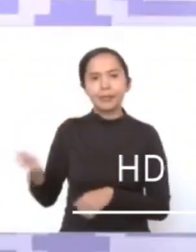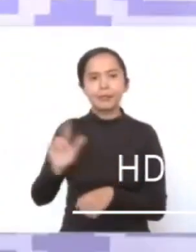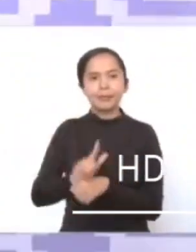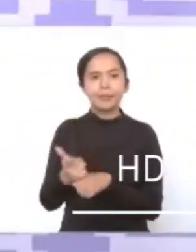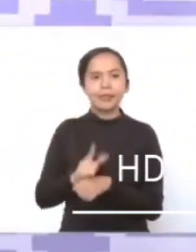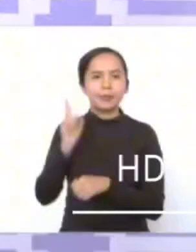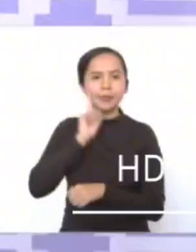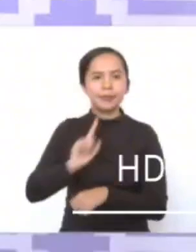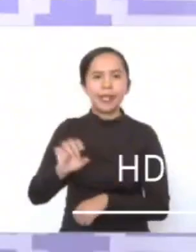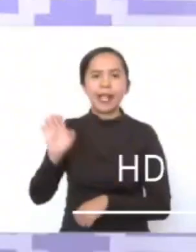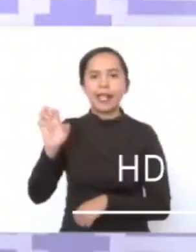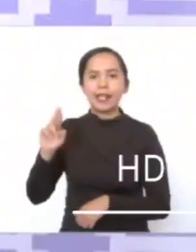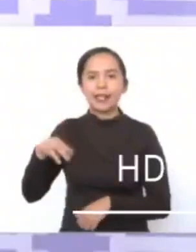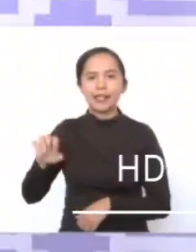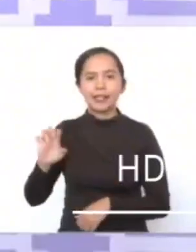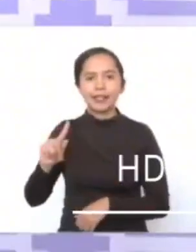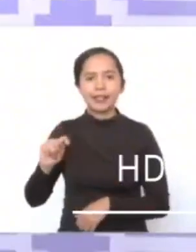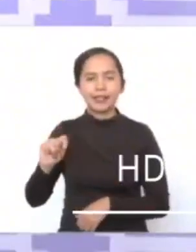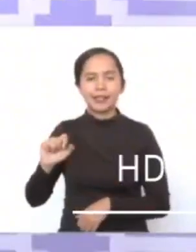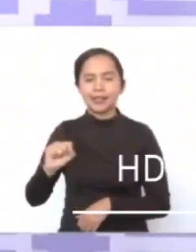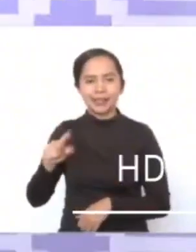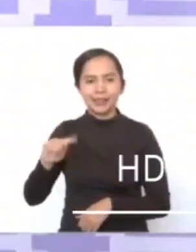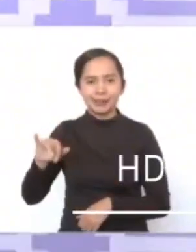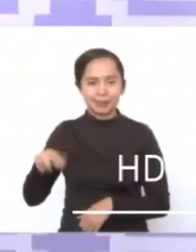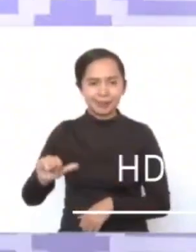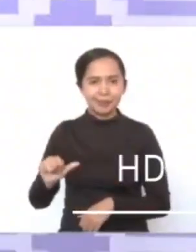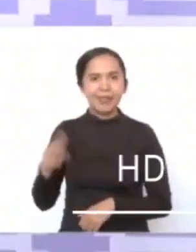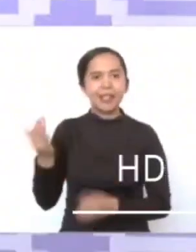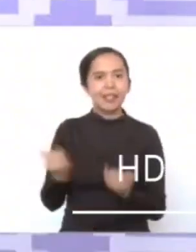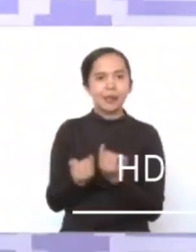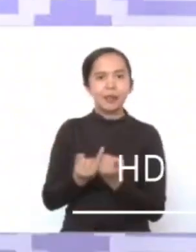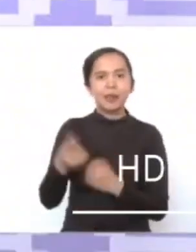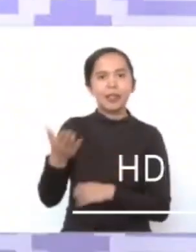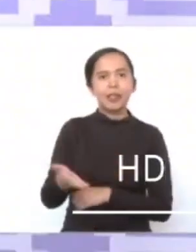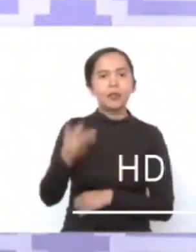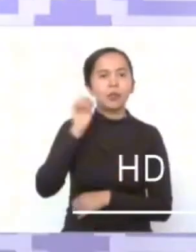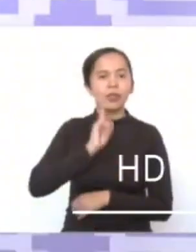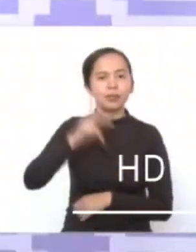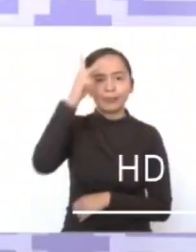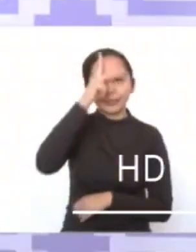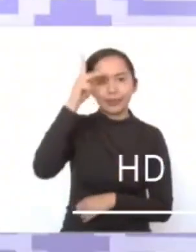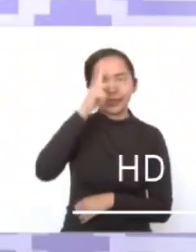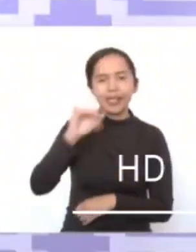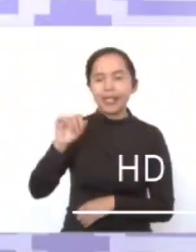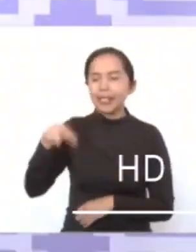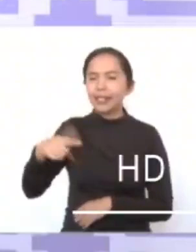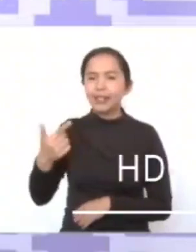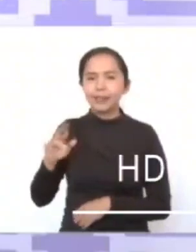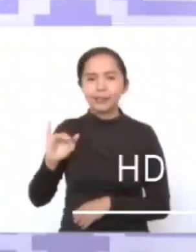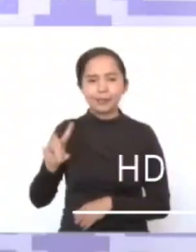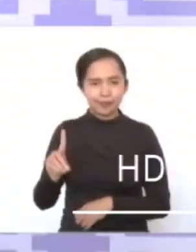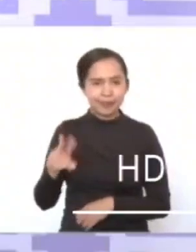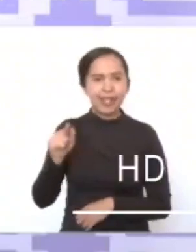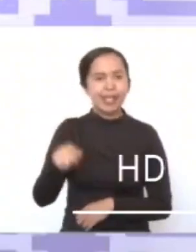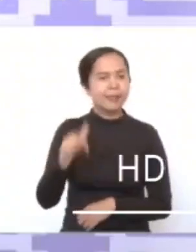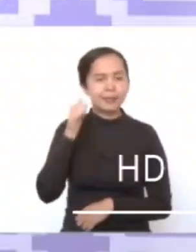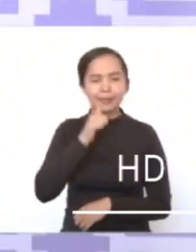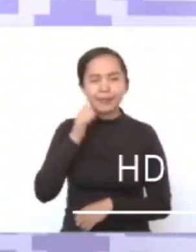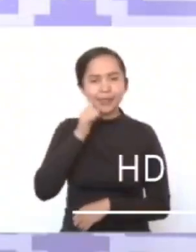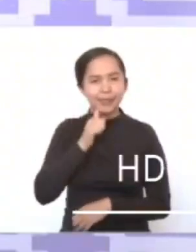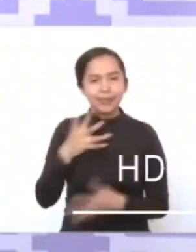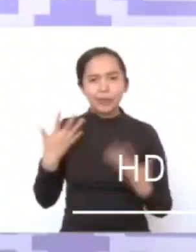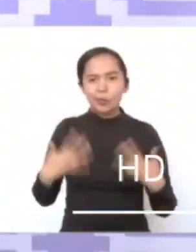Ernestina Godoy Ramos, y a la psicóloga Ingrid Gómez, pues que siempre nos recibe